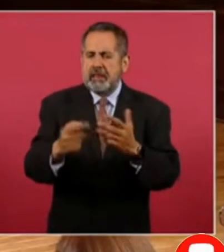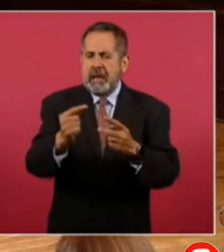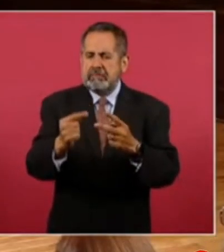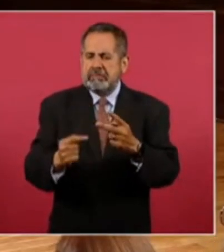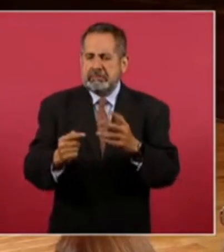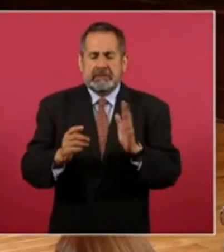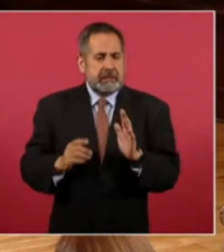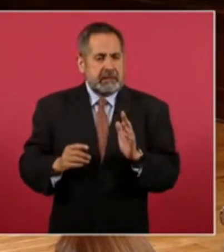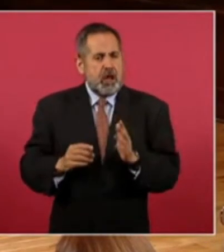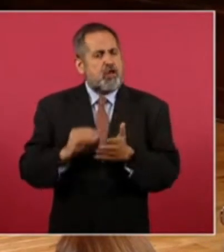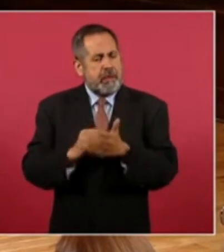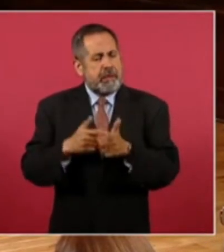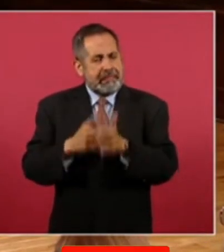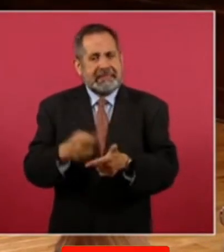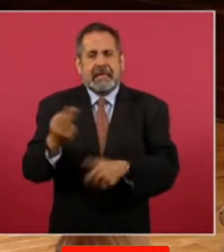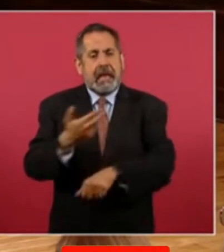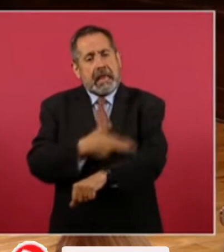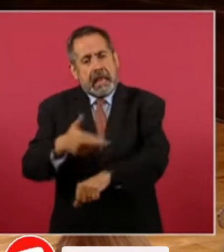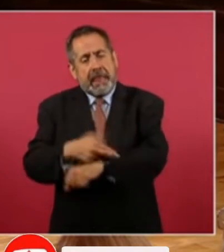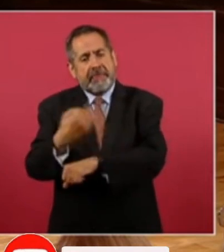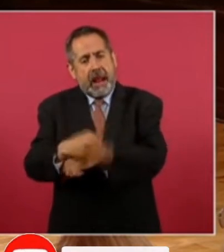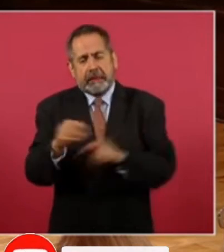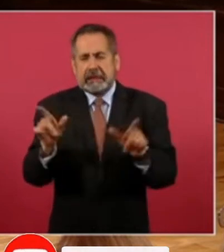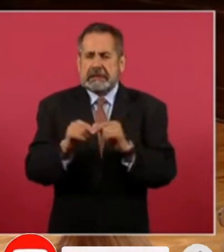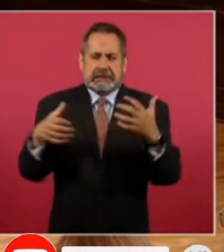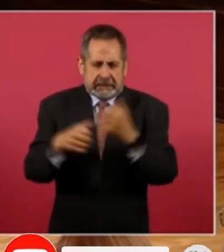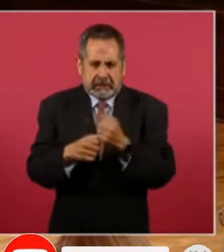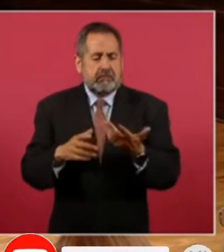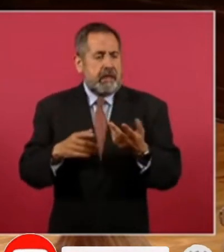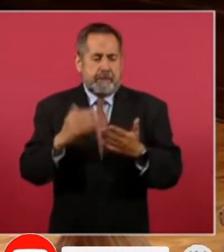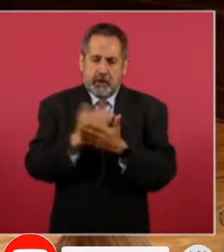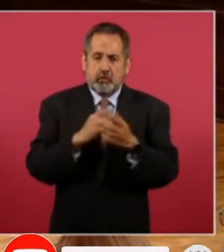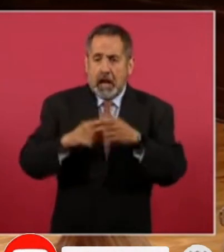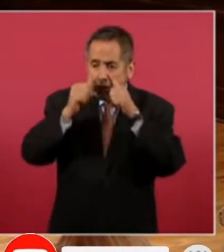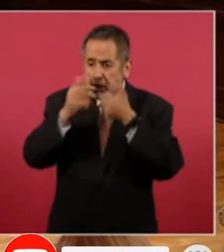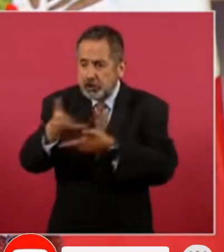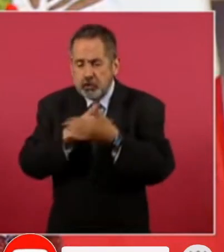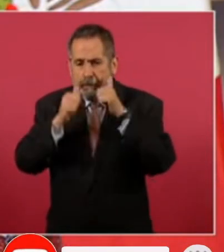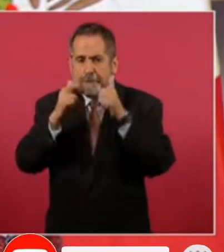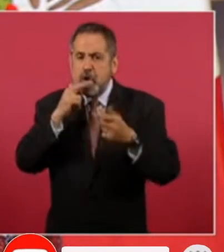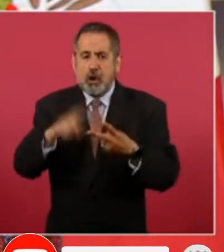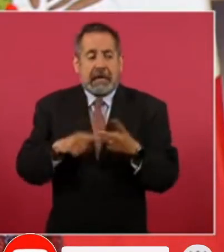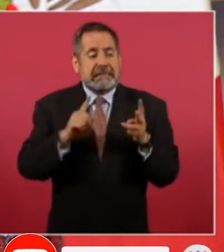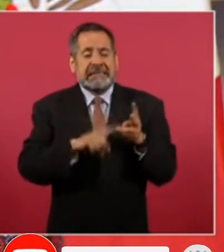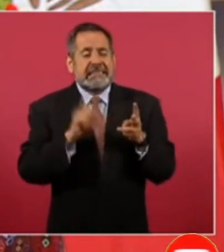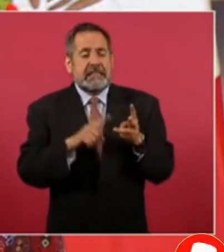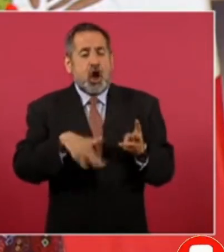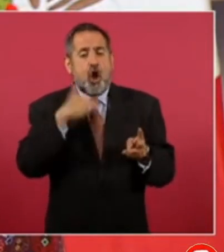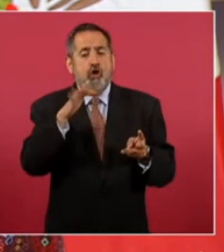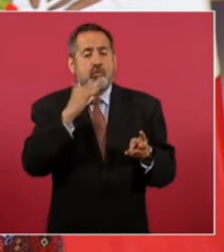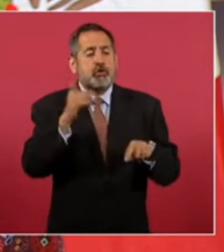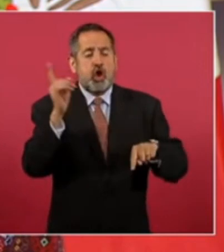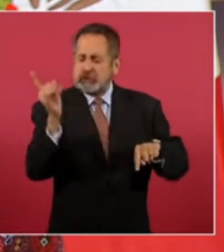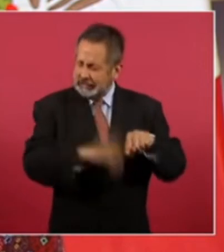Seguir simplificando los trámites, mejorar la atención al público y desterrar para siempre la corrupción al interior de